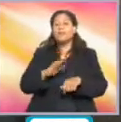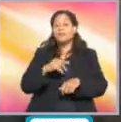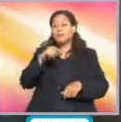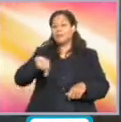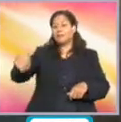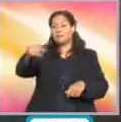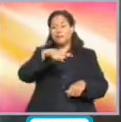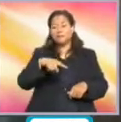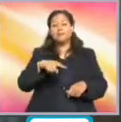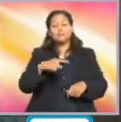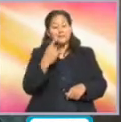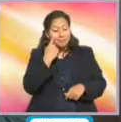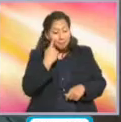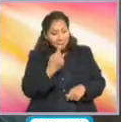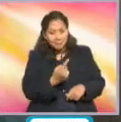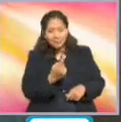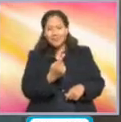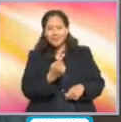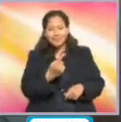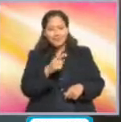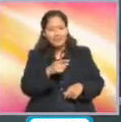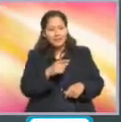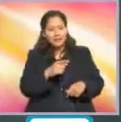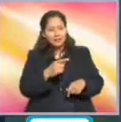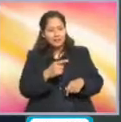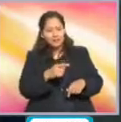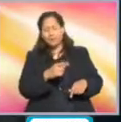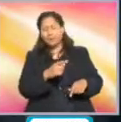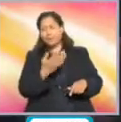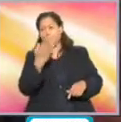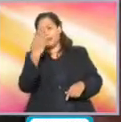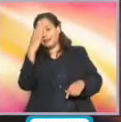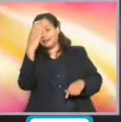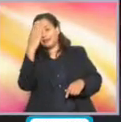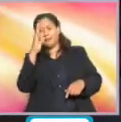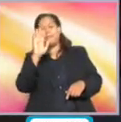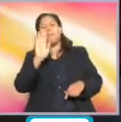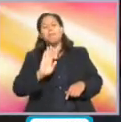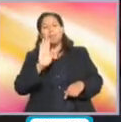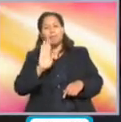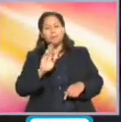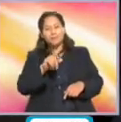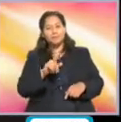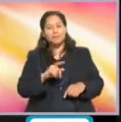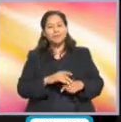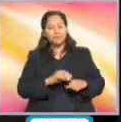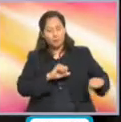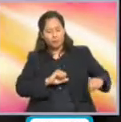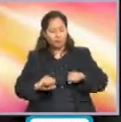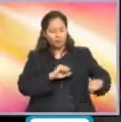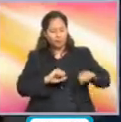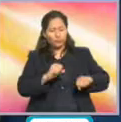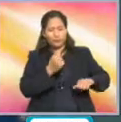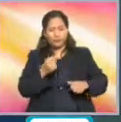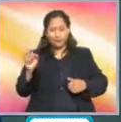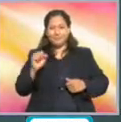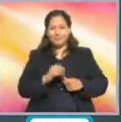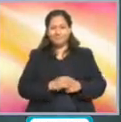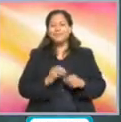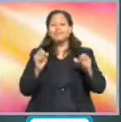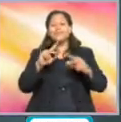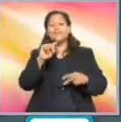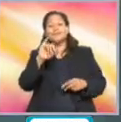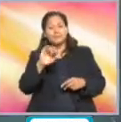acá, miren nada más cómo quedan, como espejos del buen bolear. Ahí nos estamos viendo,